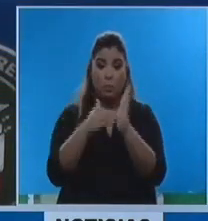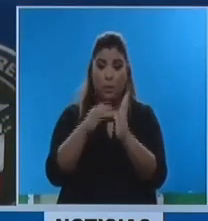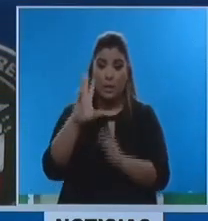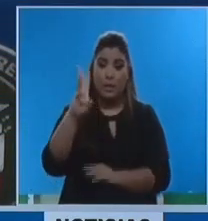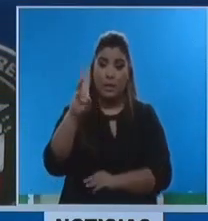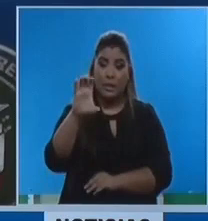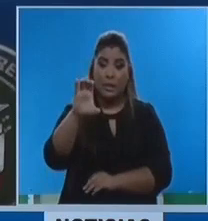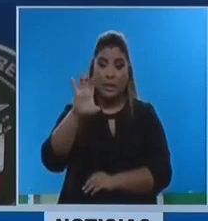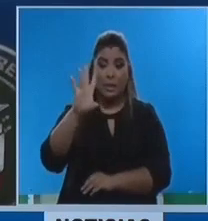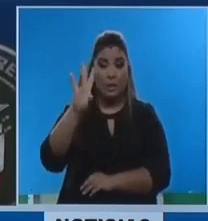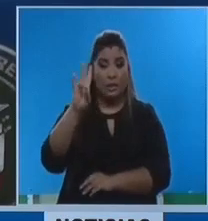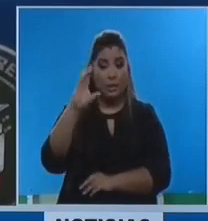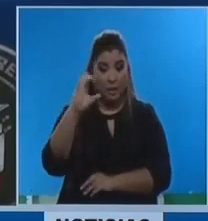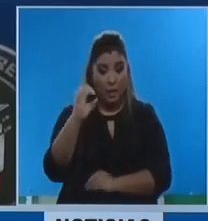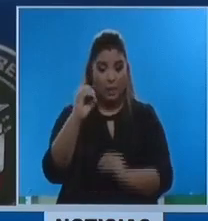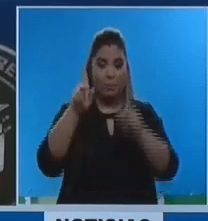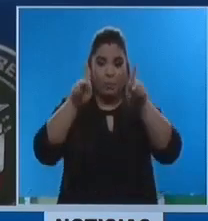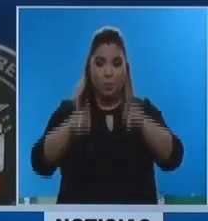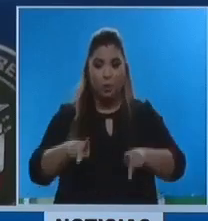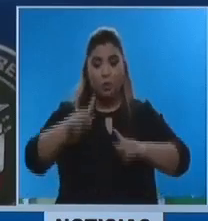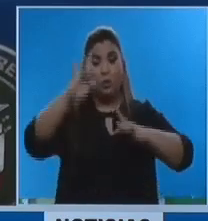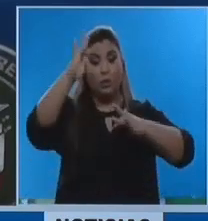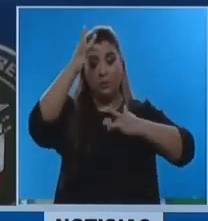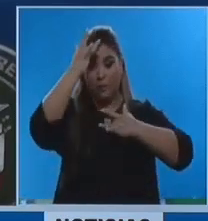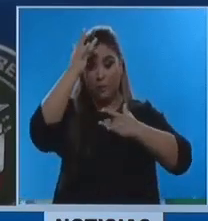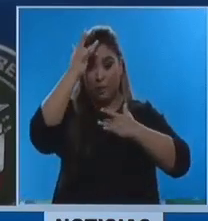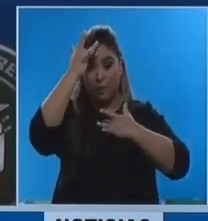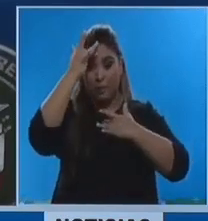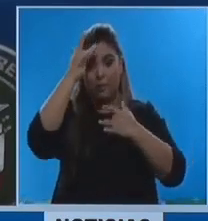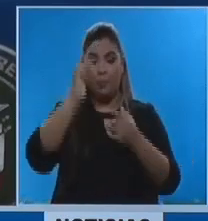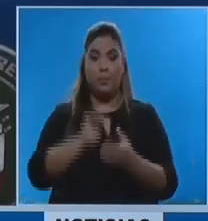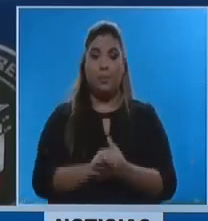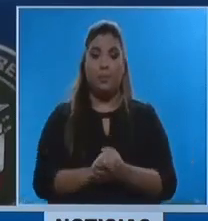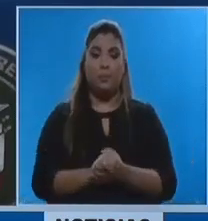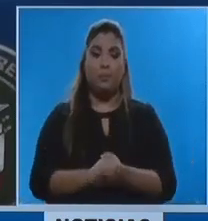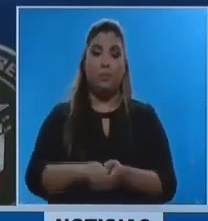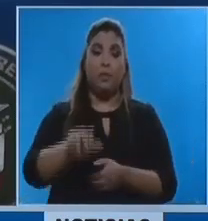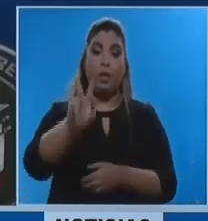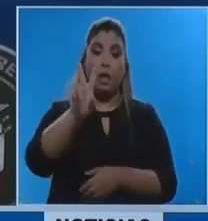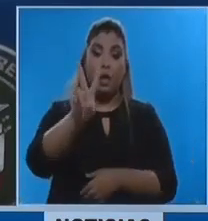4.152.670 casos confirmados y